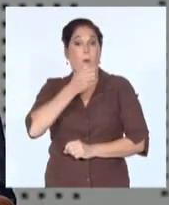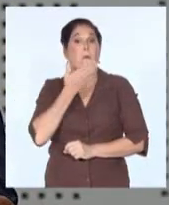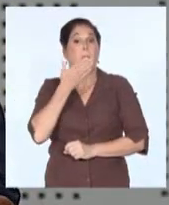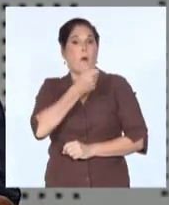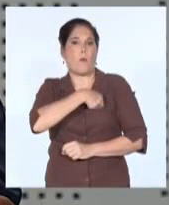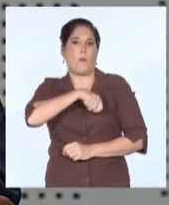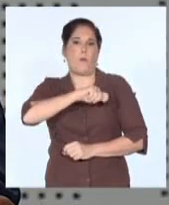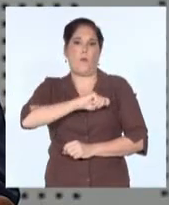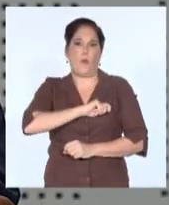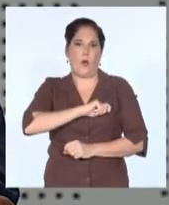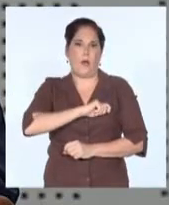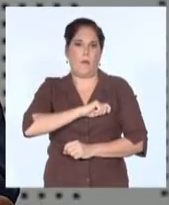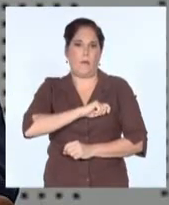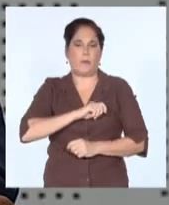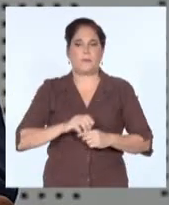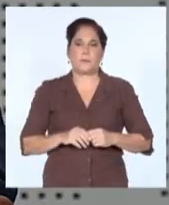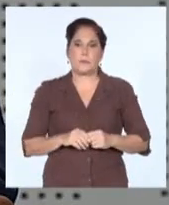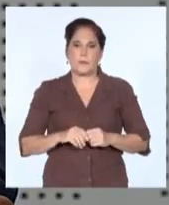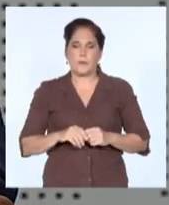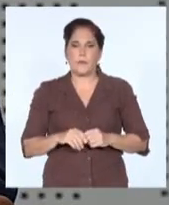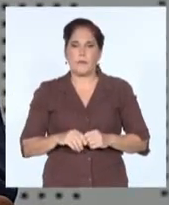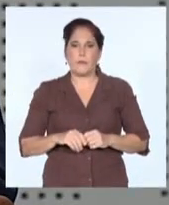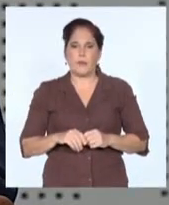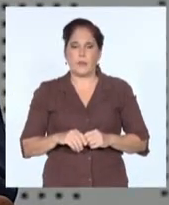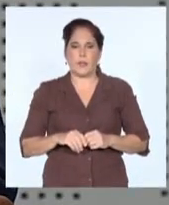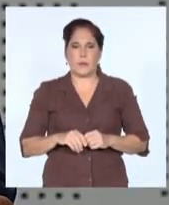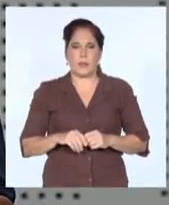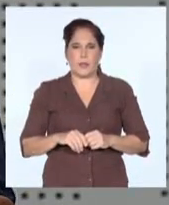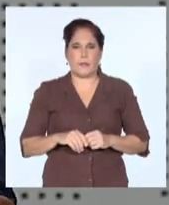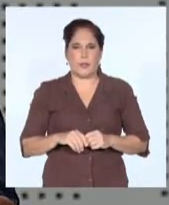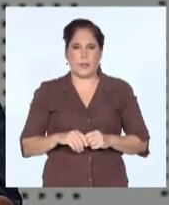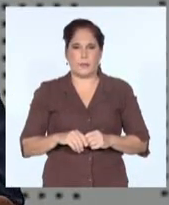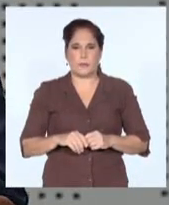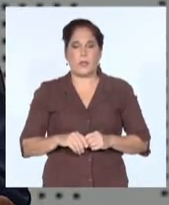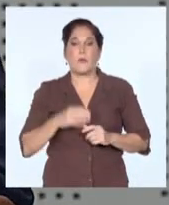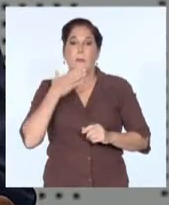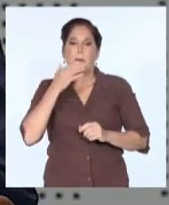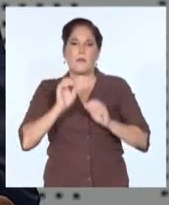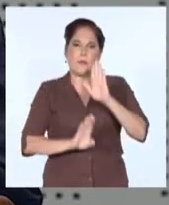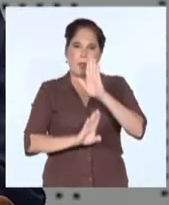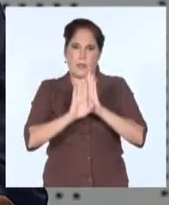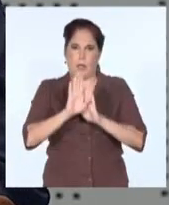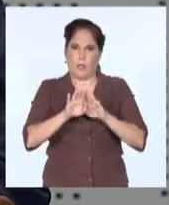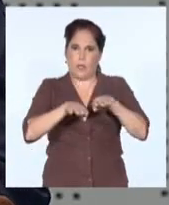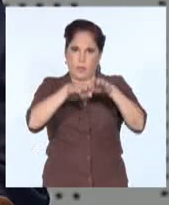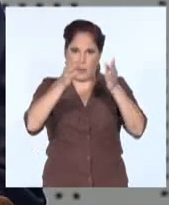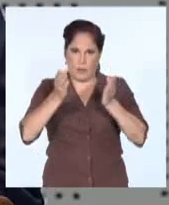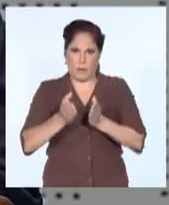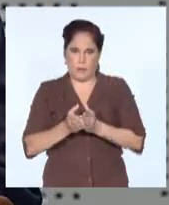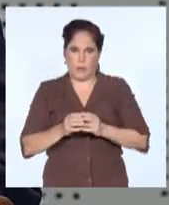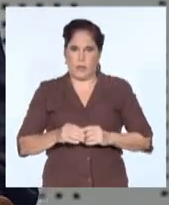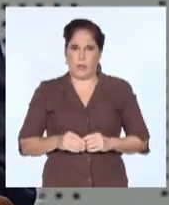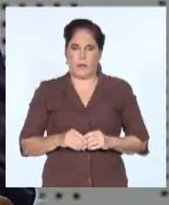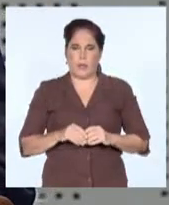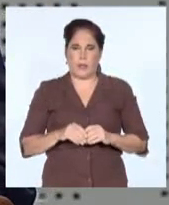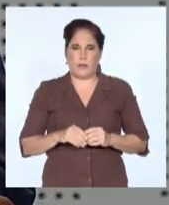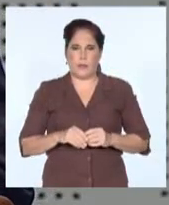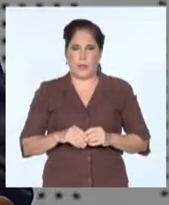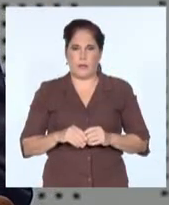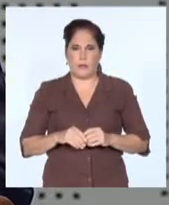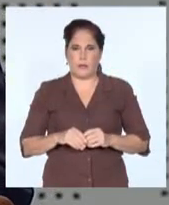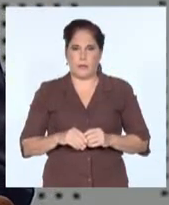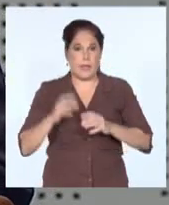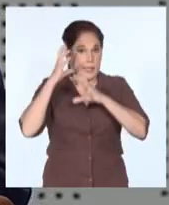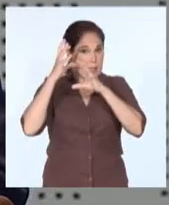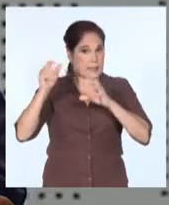y que esto beneficie al mundo desarrollado o subdesarrollado. Excelencias, la ciencia y